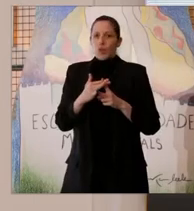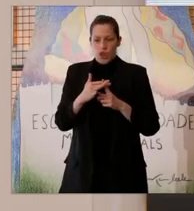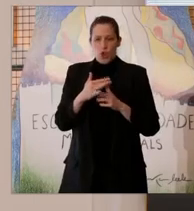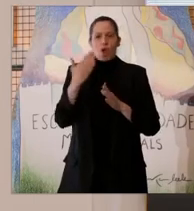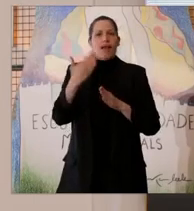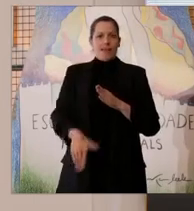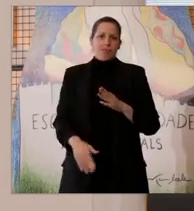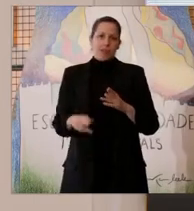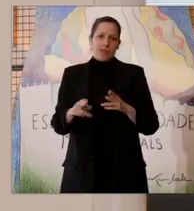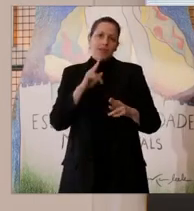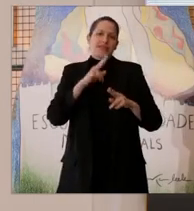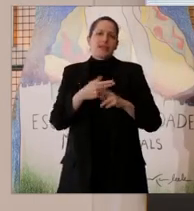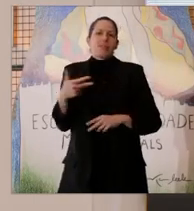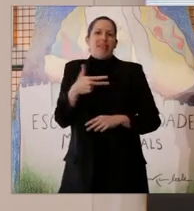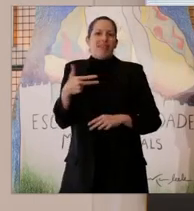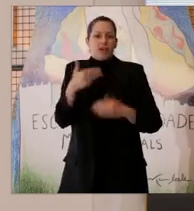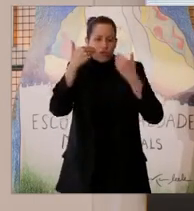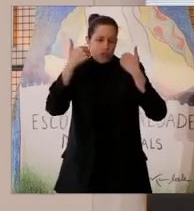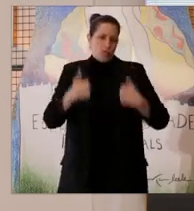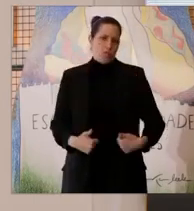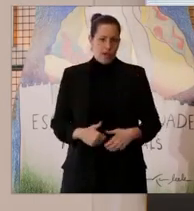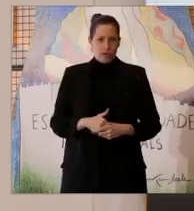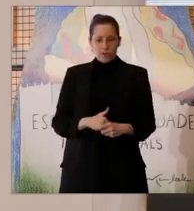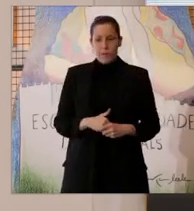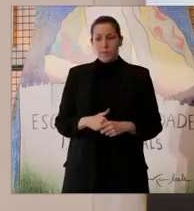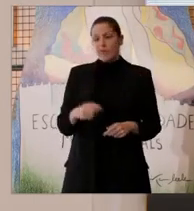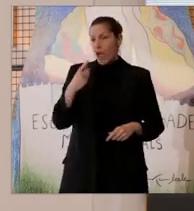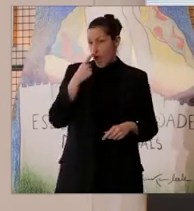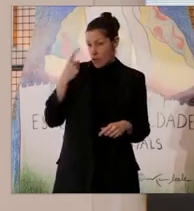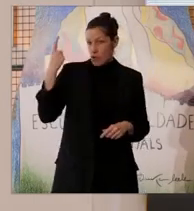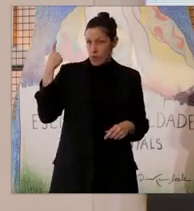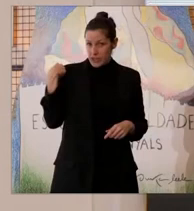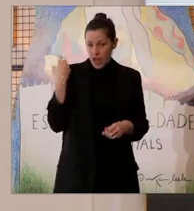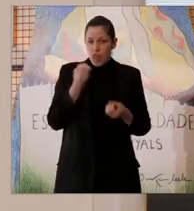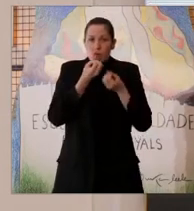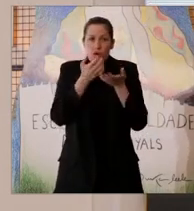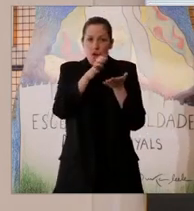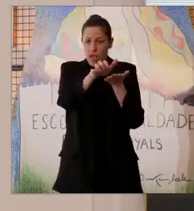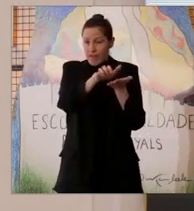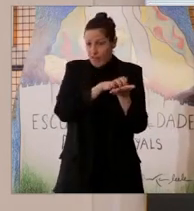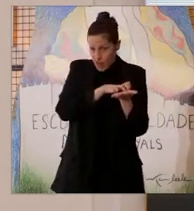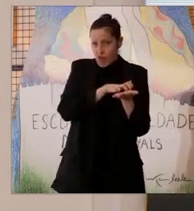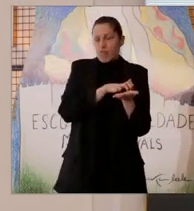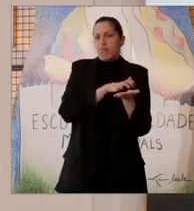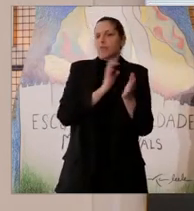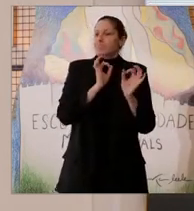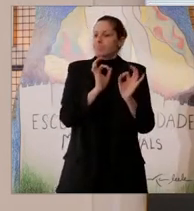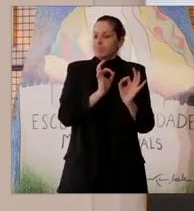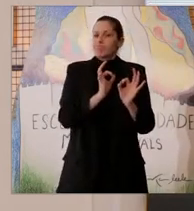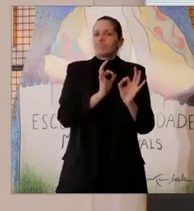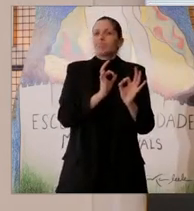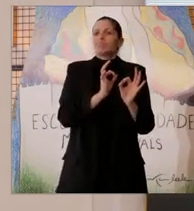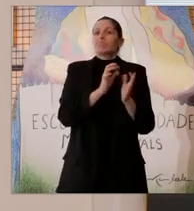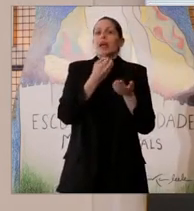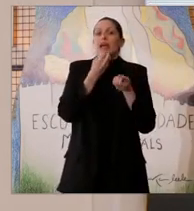pasado era 2022 sí hubo el año pasado hubo un informe de jeek el Antiguo llorente y cuenca que hablaba sobre